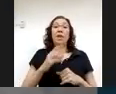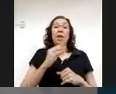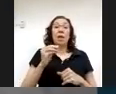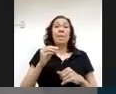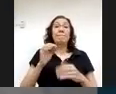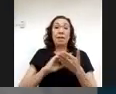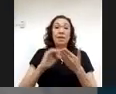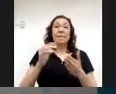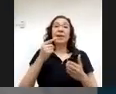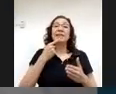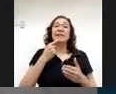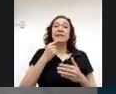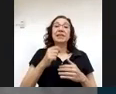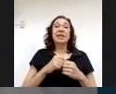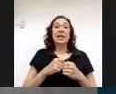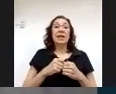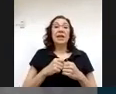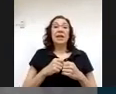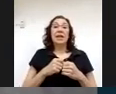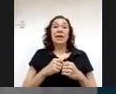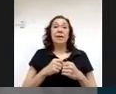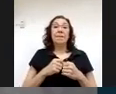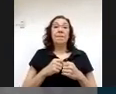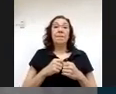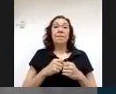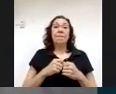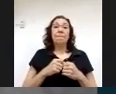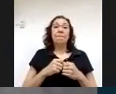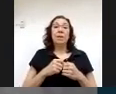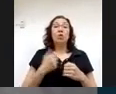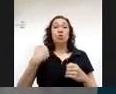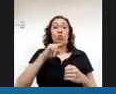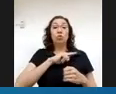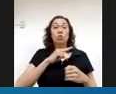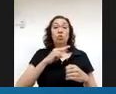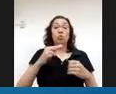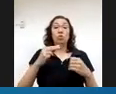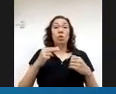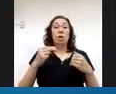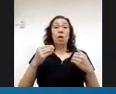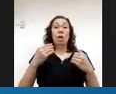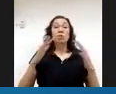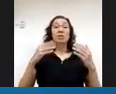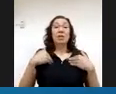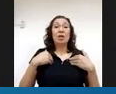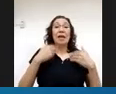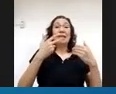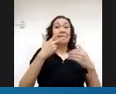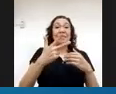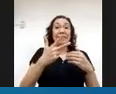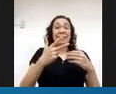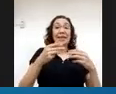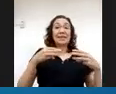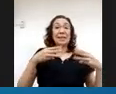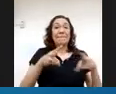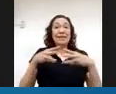déjenme decirles que hemos tenido 3 modalidades diferentes de